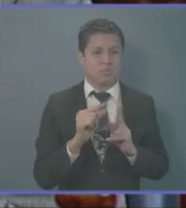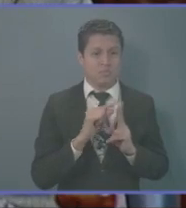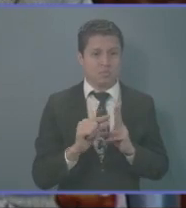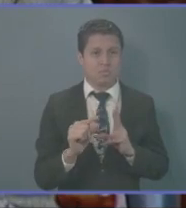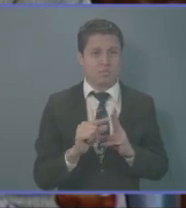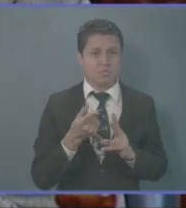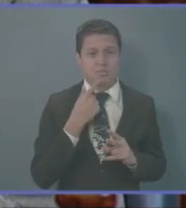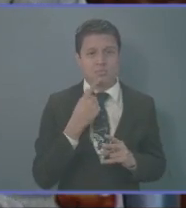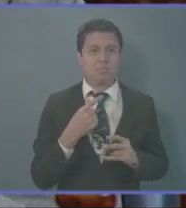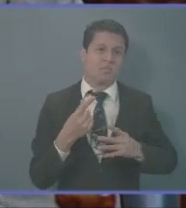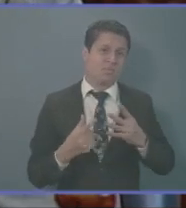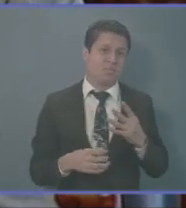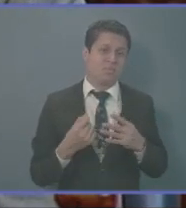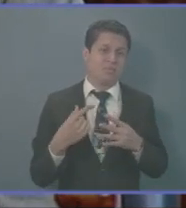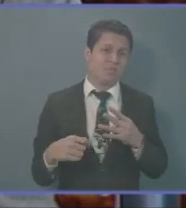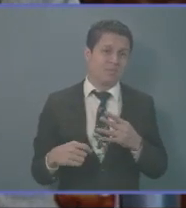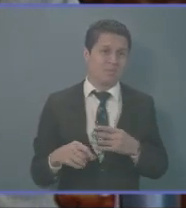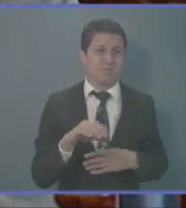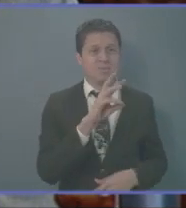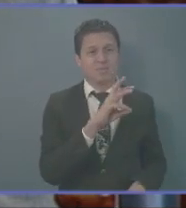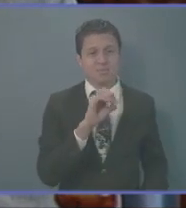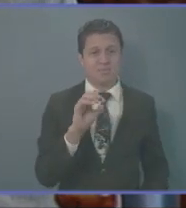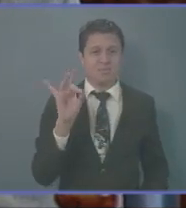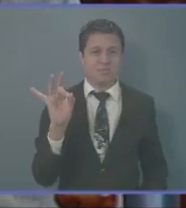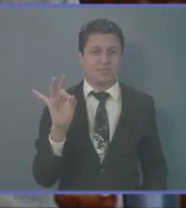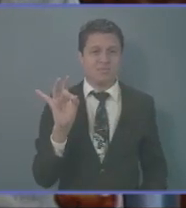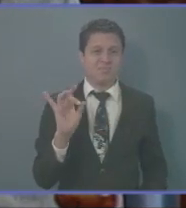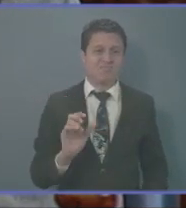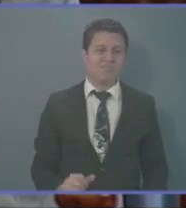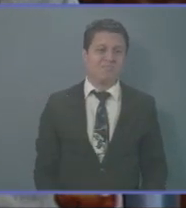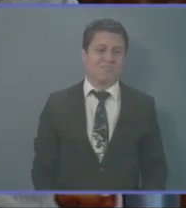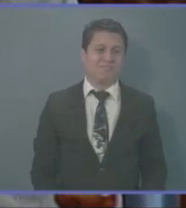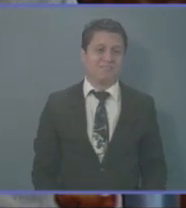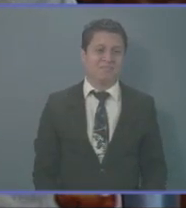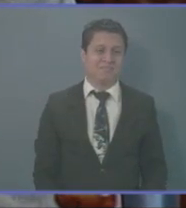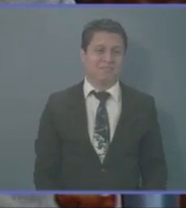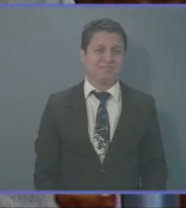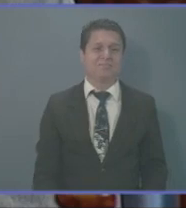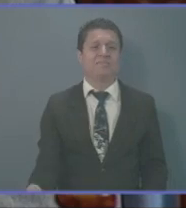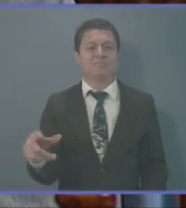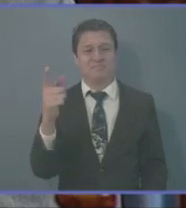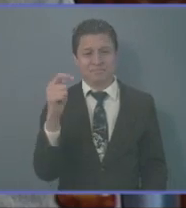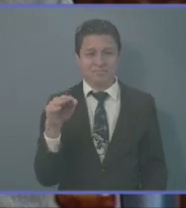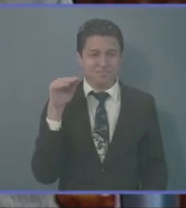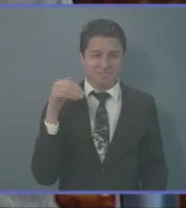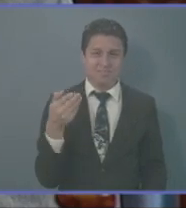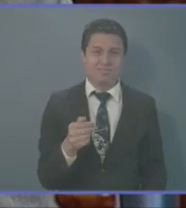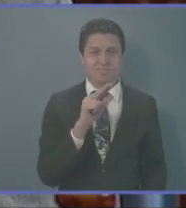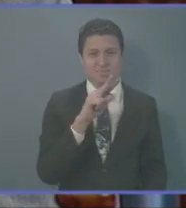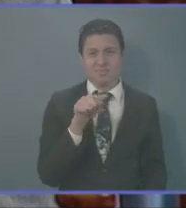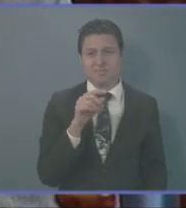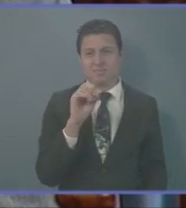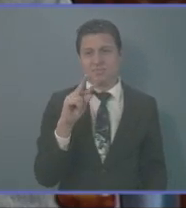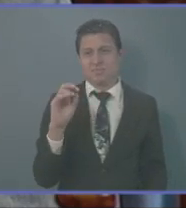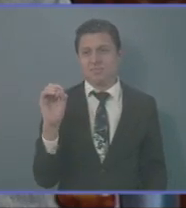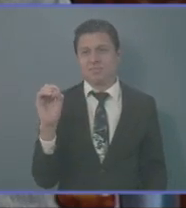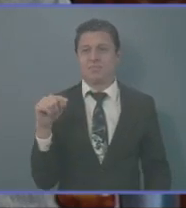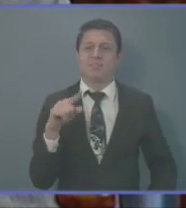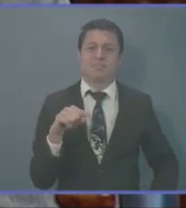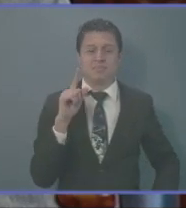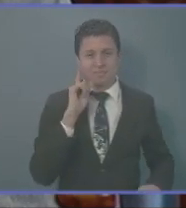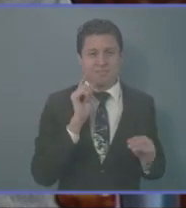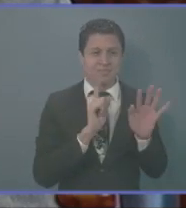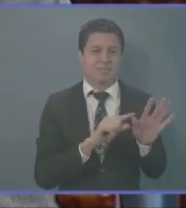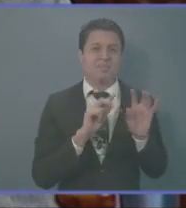decreto legislativo número 608 de fecha 26 de marzo de 2020, publicado en el Diario Oficial número